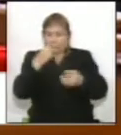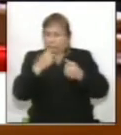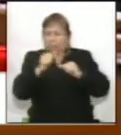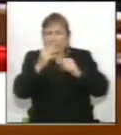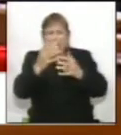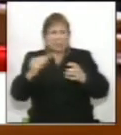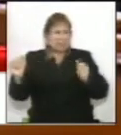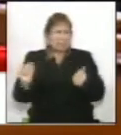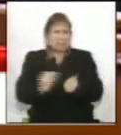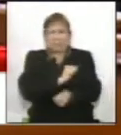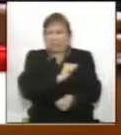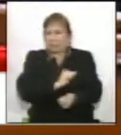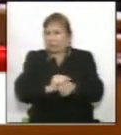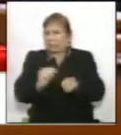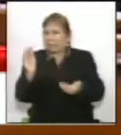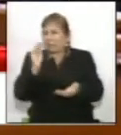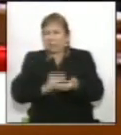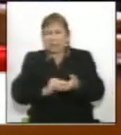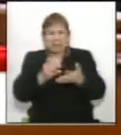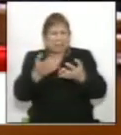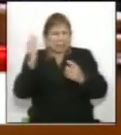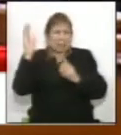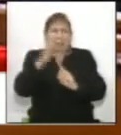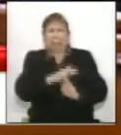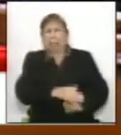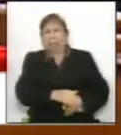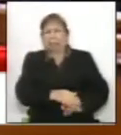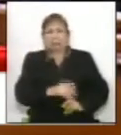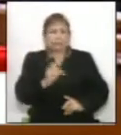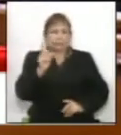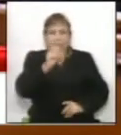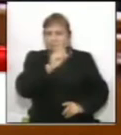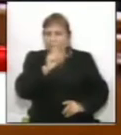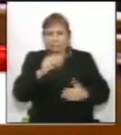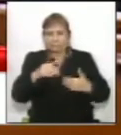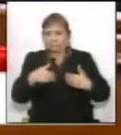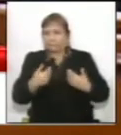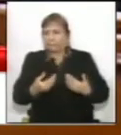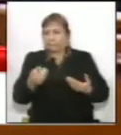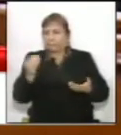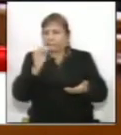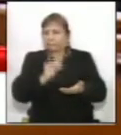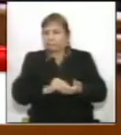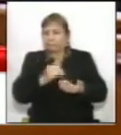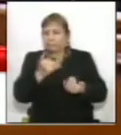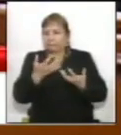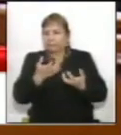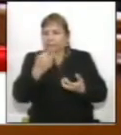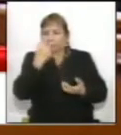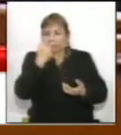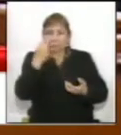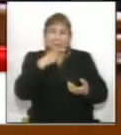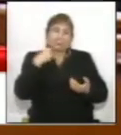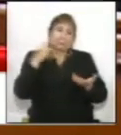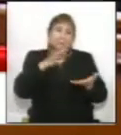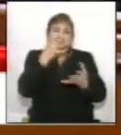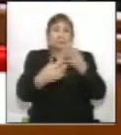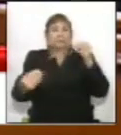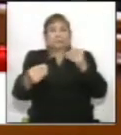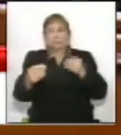quieran destruirnos, por más que quieran derrotarnos, no podrán. Por más que quieran vernos morir y